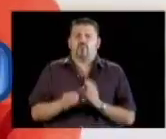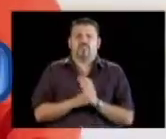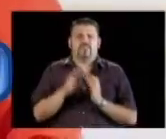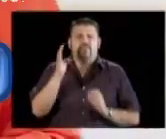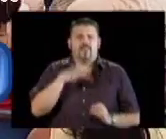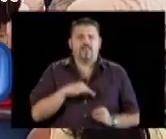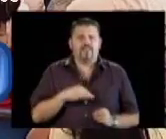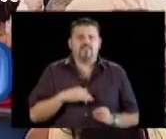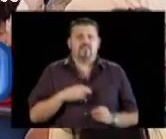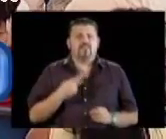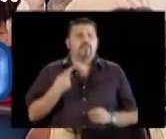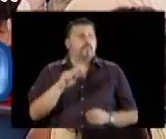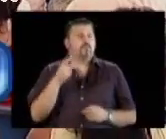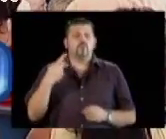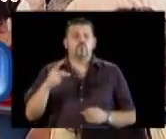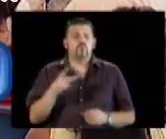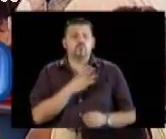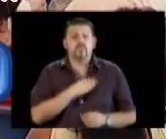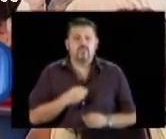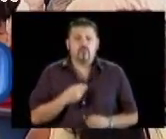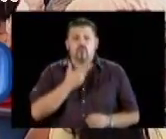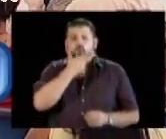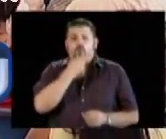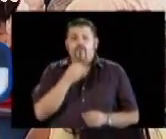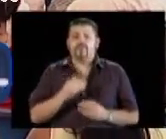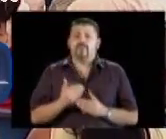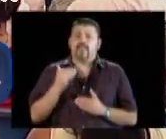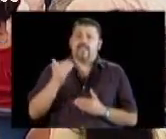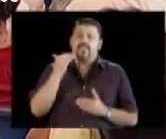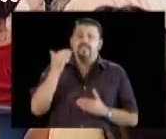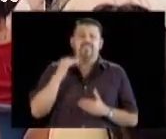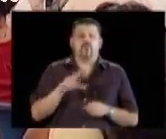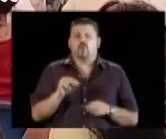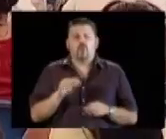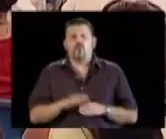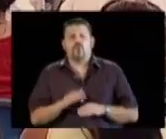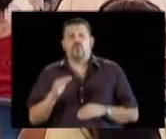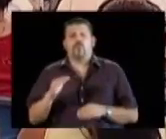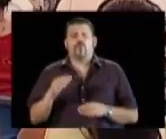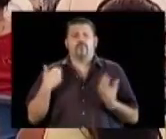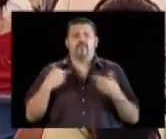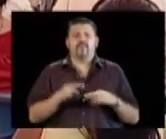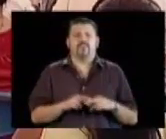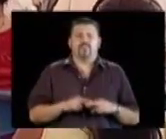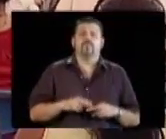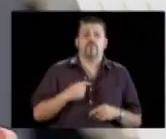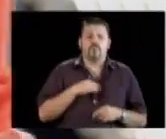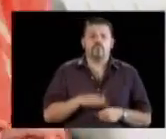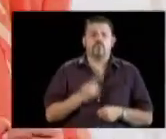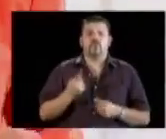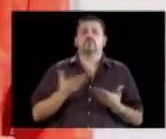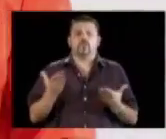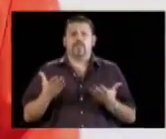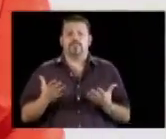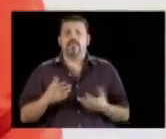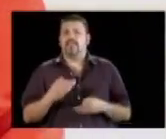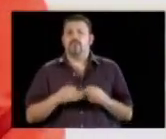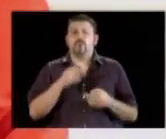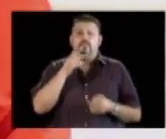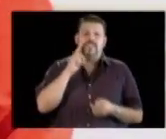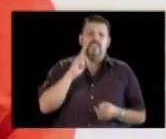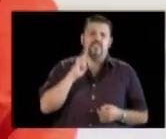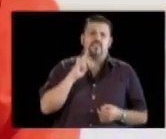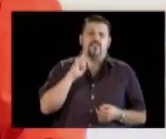ustedes. Sus hijos hombres van a crecer como eso, como hombres y no como machos, porque las van a admirar. Y sus hijas mujeres